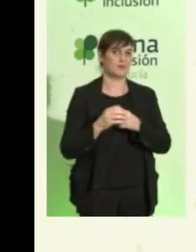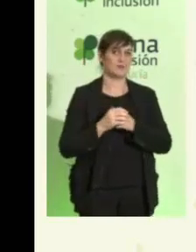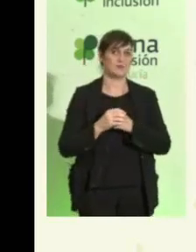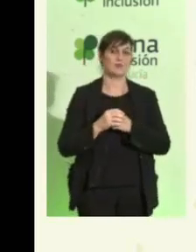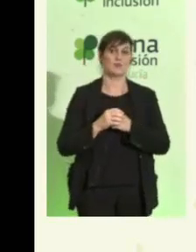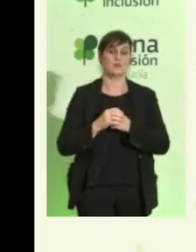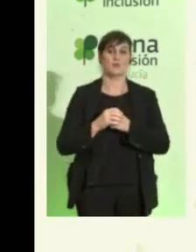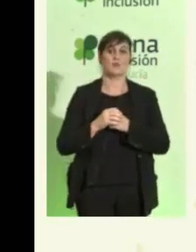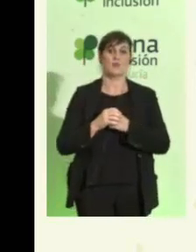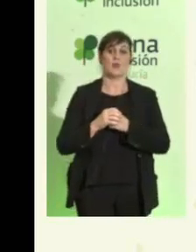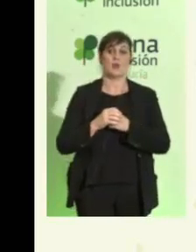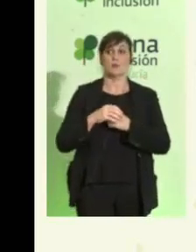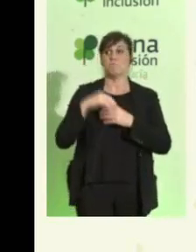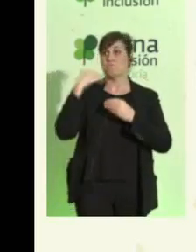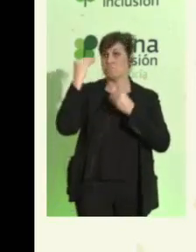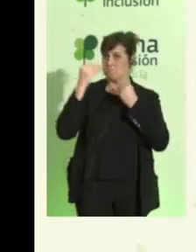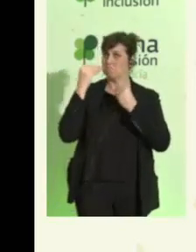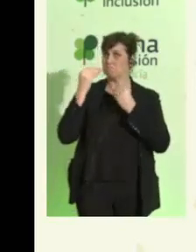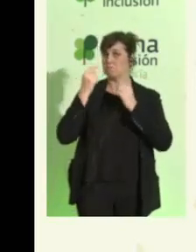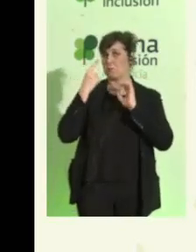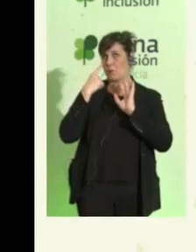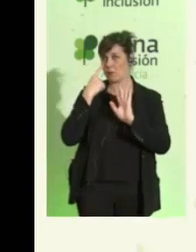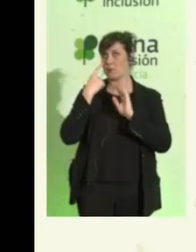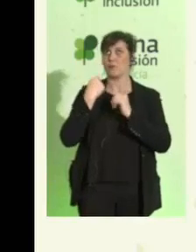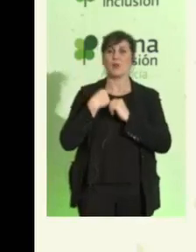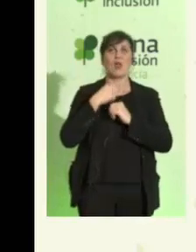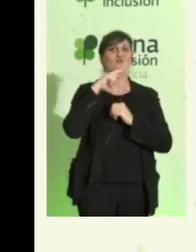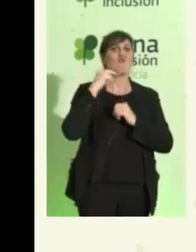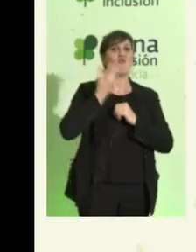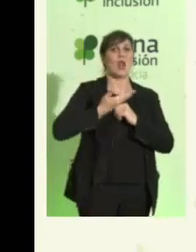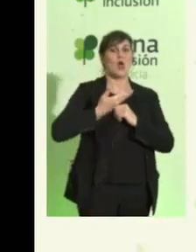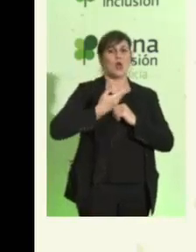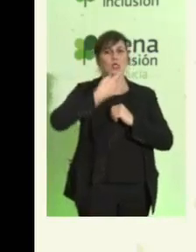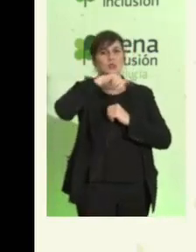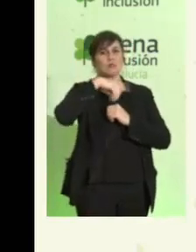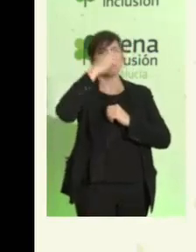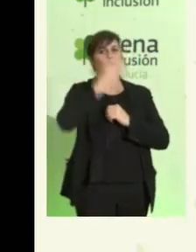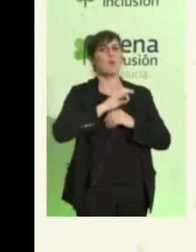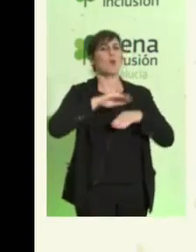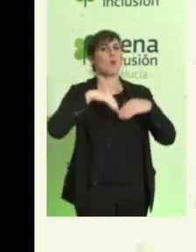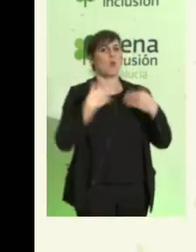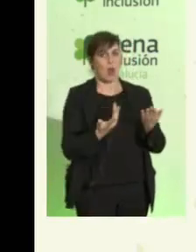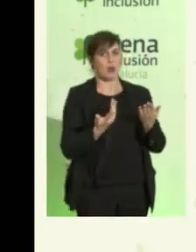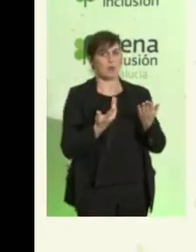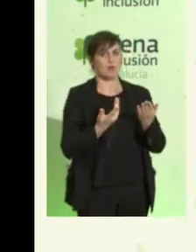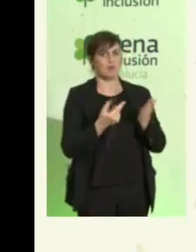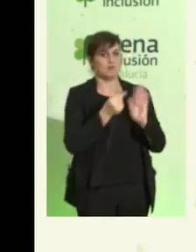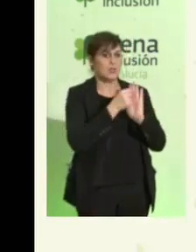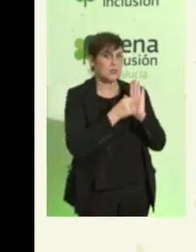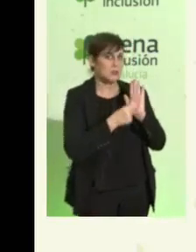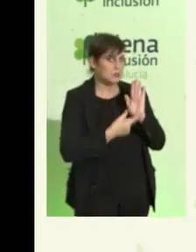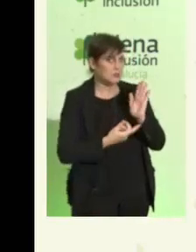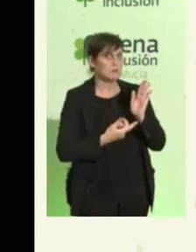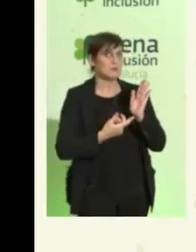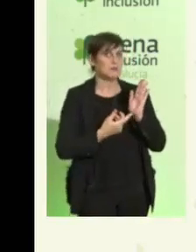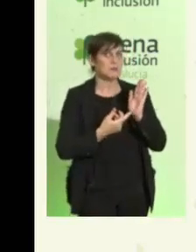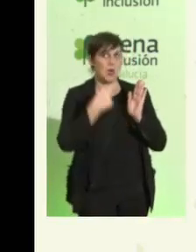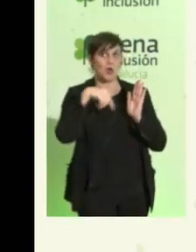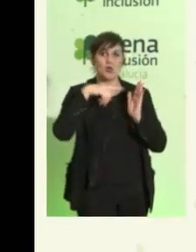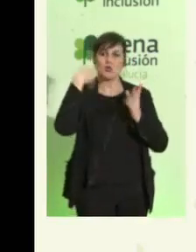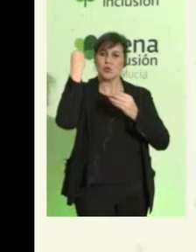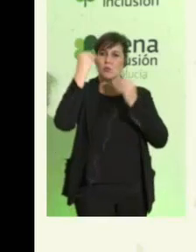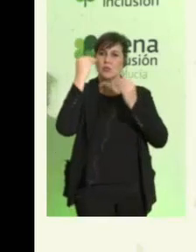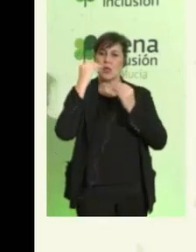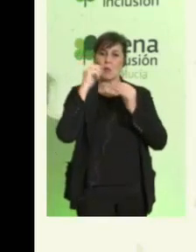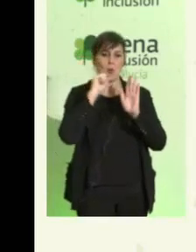Entonces pensamos, bueno, ¿cuáles son los valores en los que creemos? Y lo primero que nos dimos cuenta, que era una cosa en la que